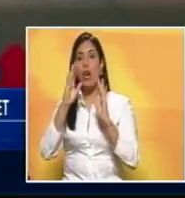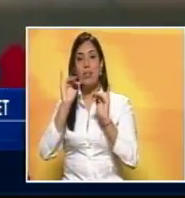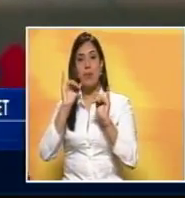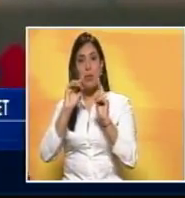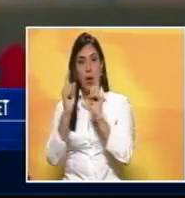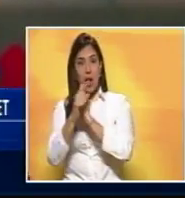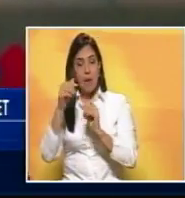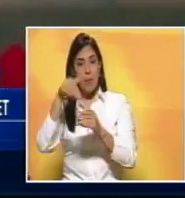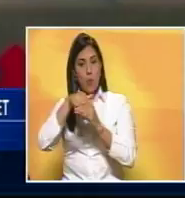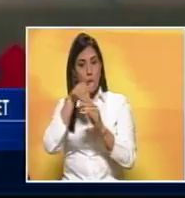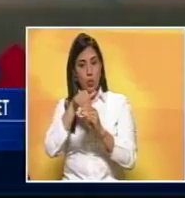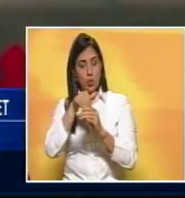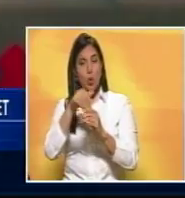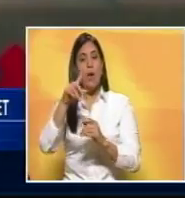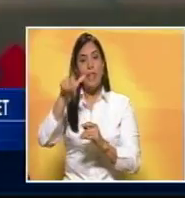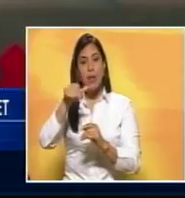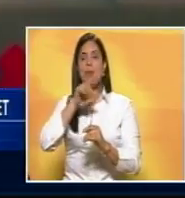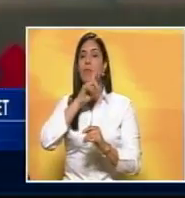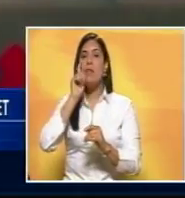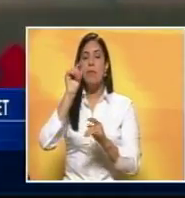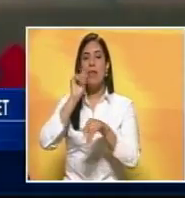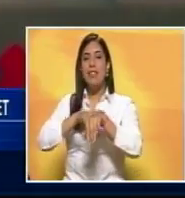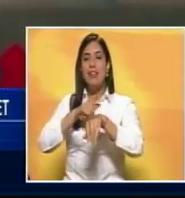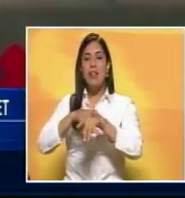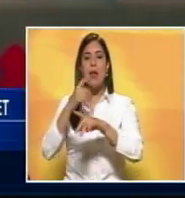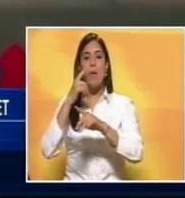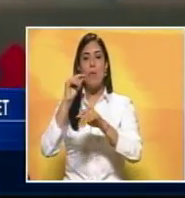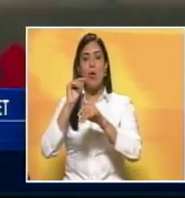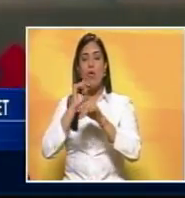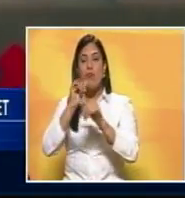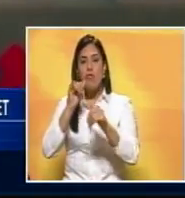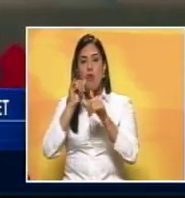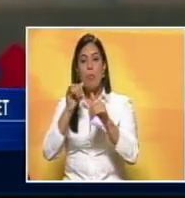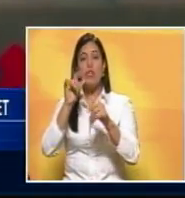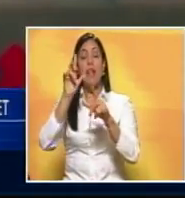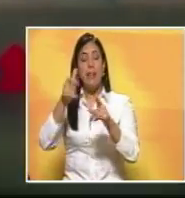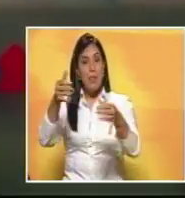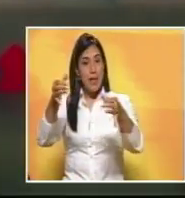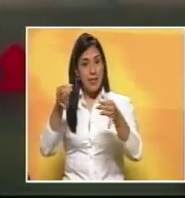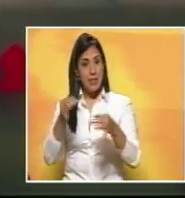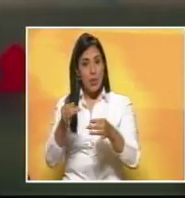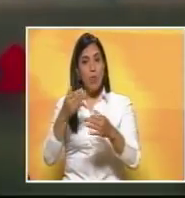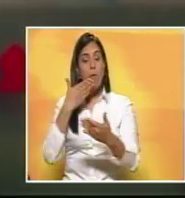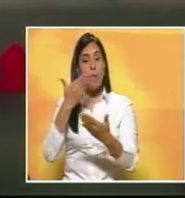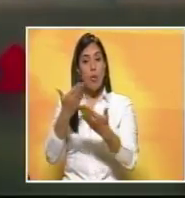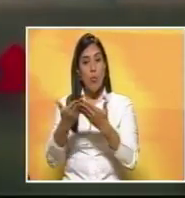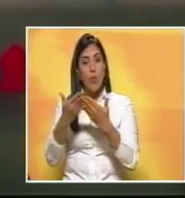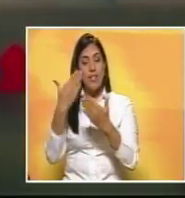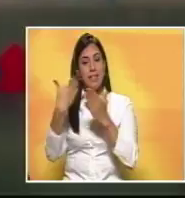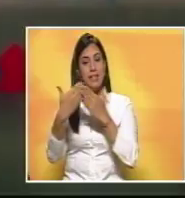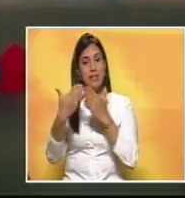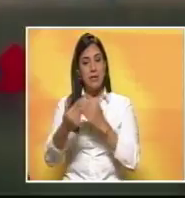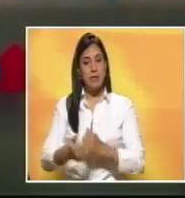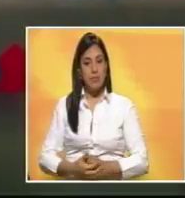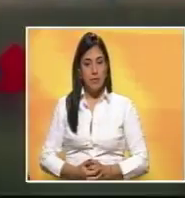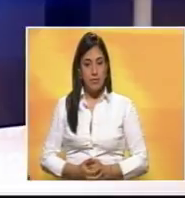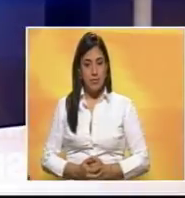original de los centros de votación, establecer un perímetro para puntos de información y garantizar la presencia de